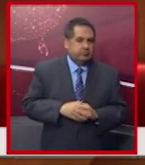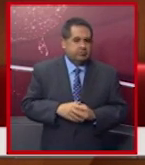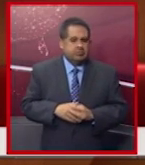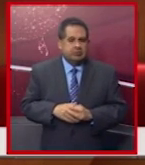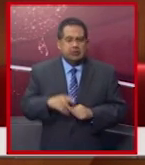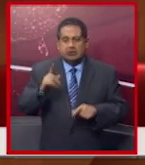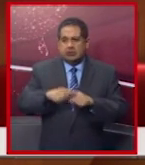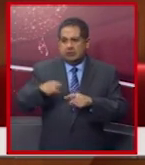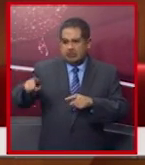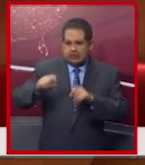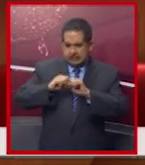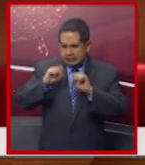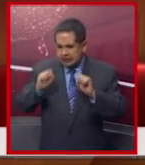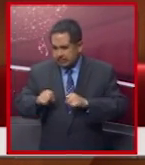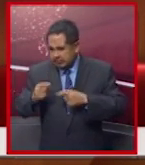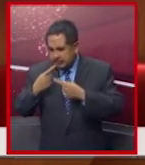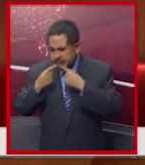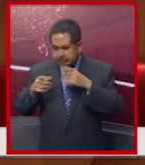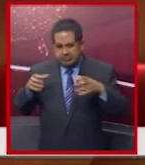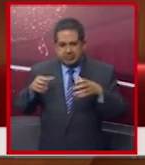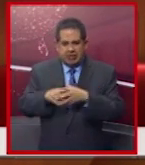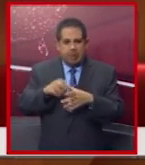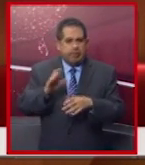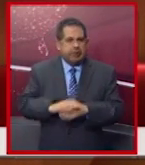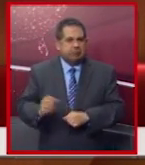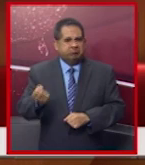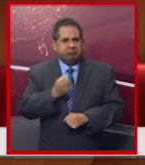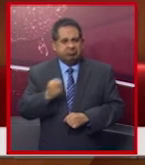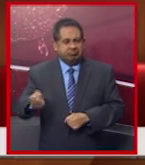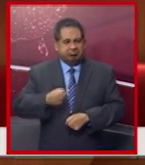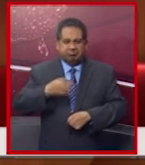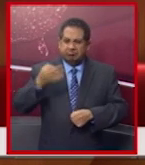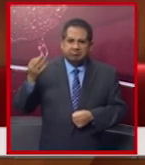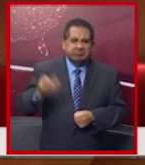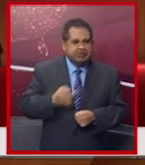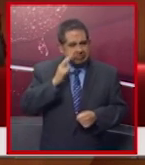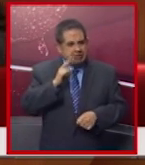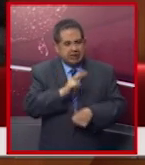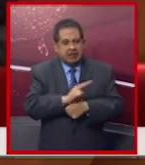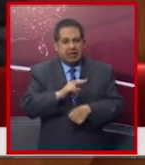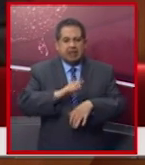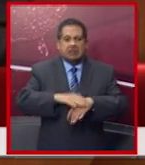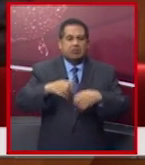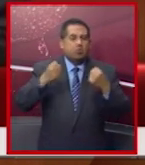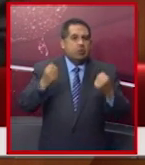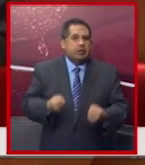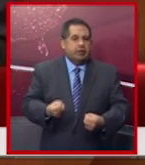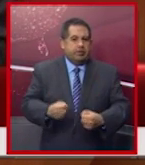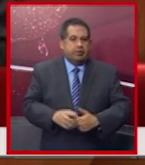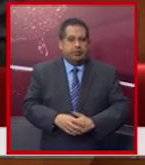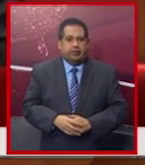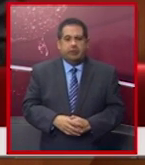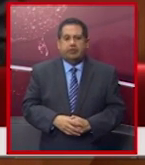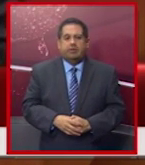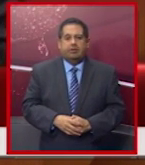con sistemas más eficientes de seguridad